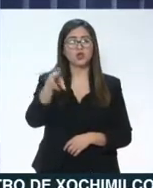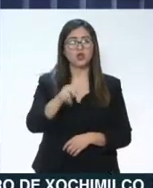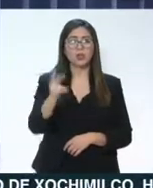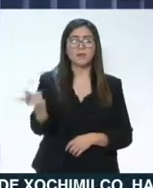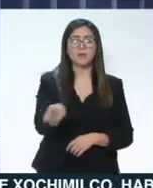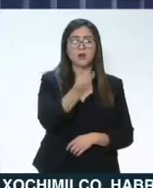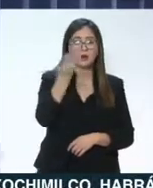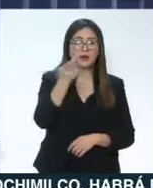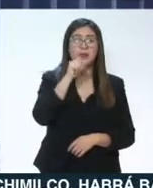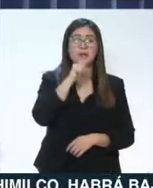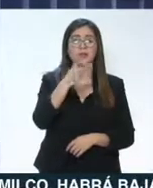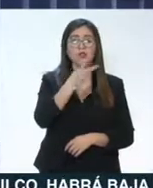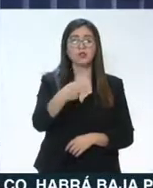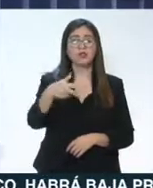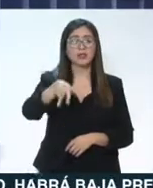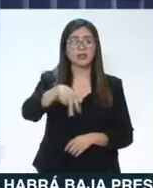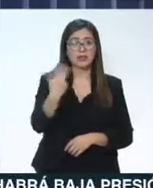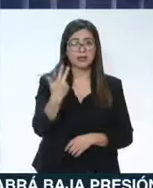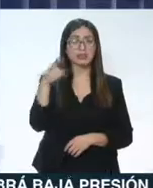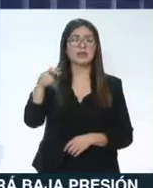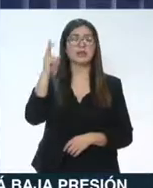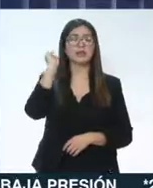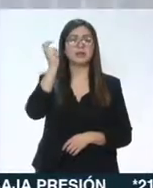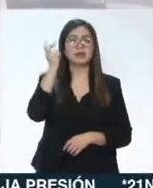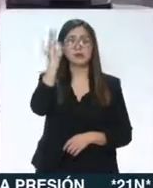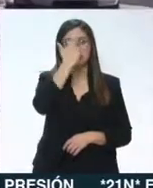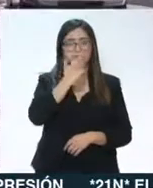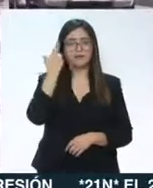revisaron 213 unidades, y aquí le tenemos todos los detalles.